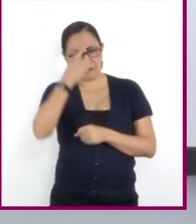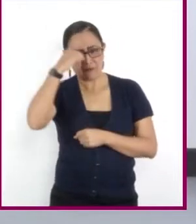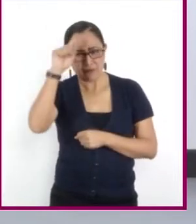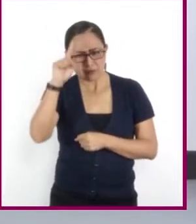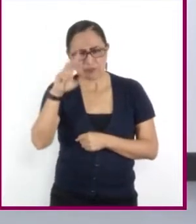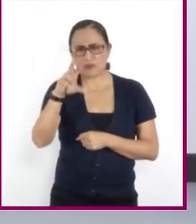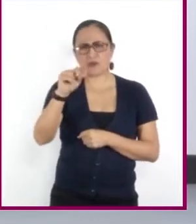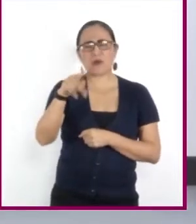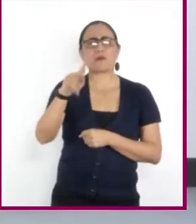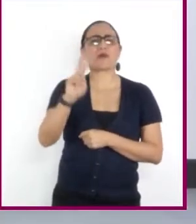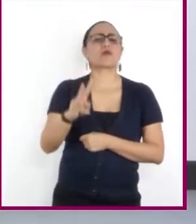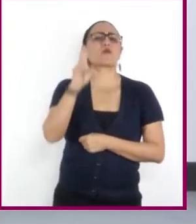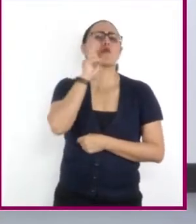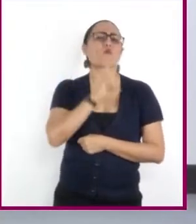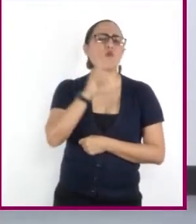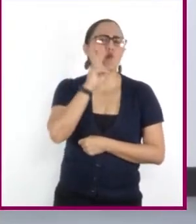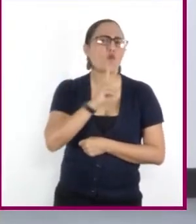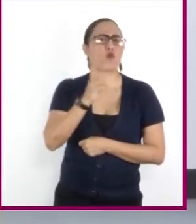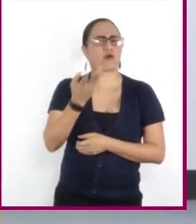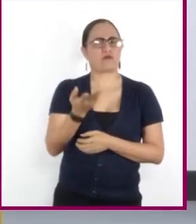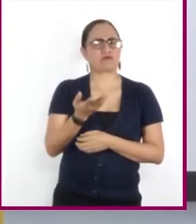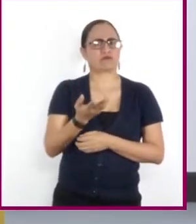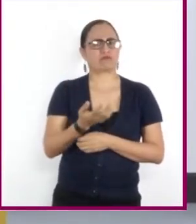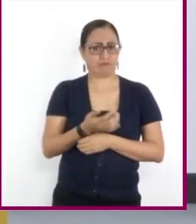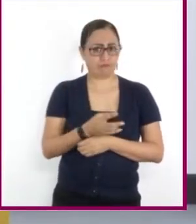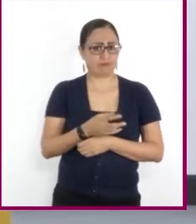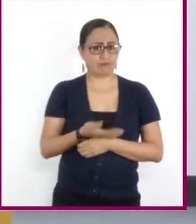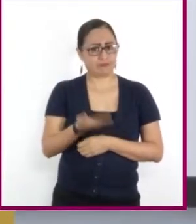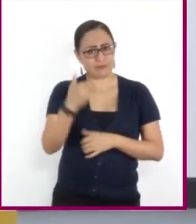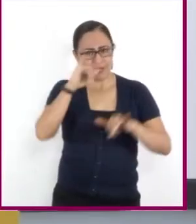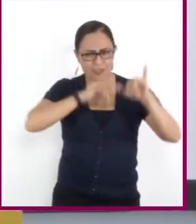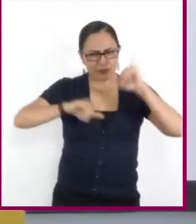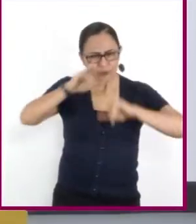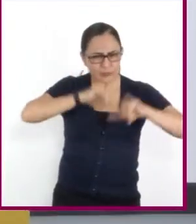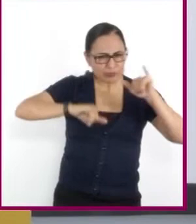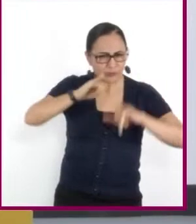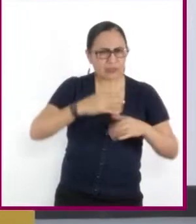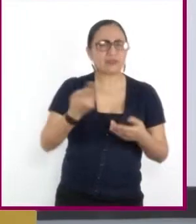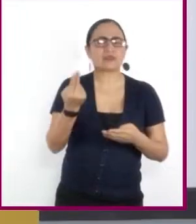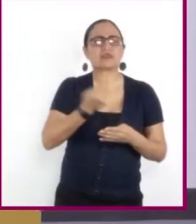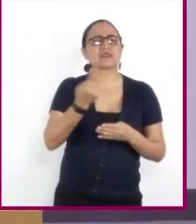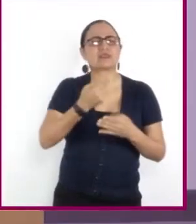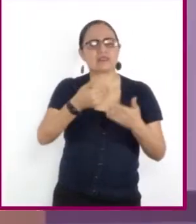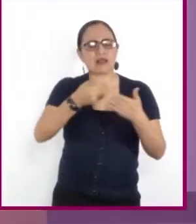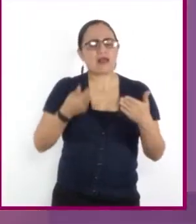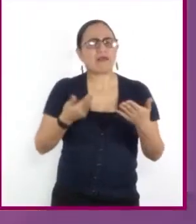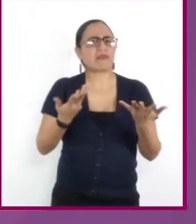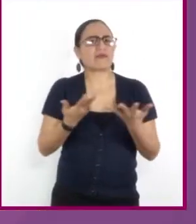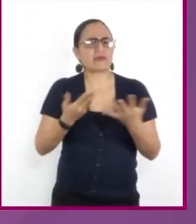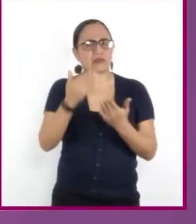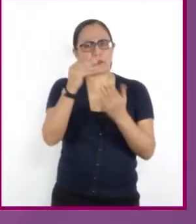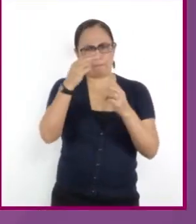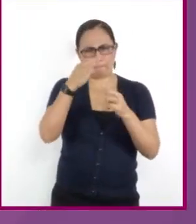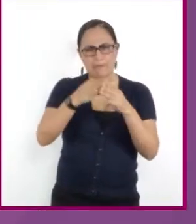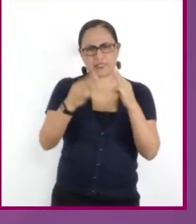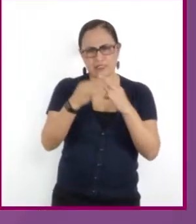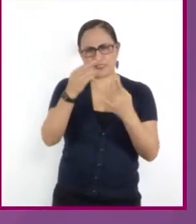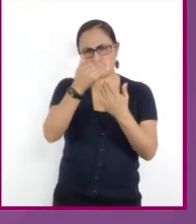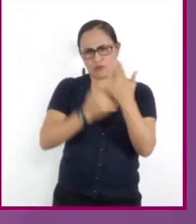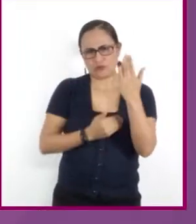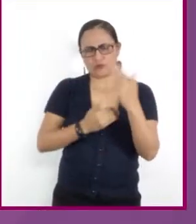lo comprobamos con un pequeño experimento? Me parece muy bien, maestra. ¿Qué vamos a necesitar para hacerlo? Para